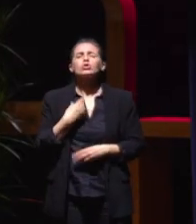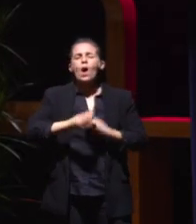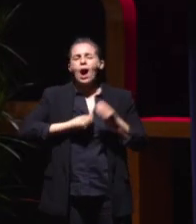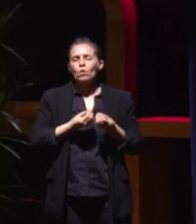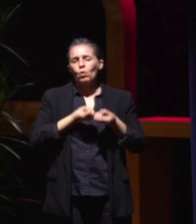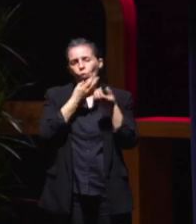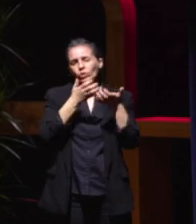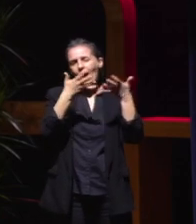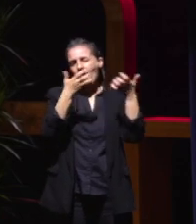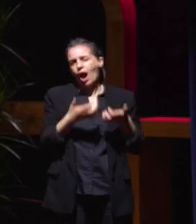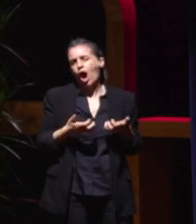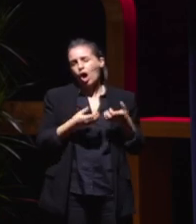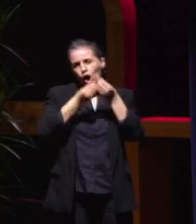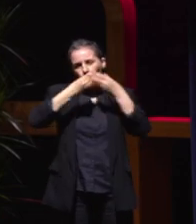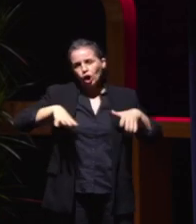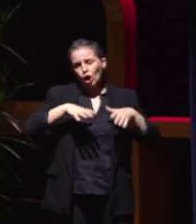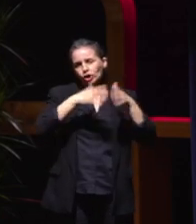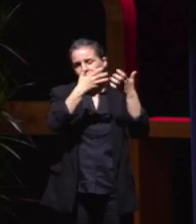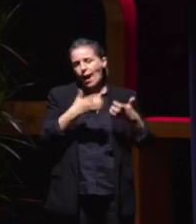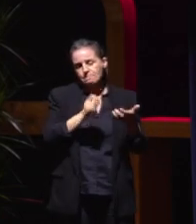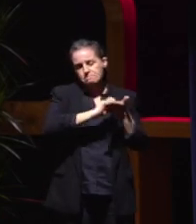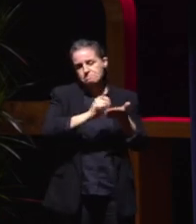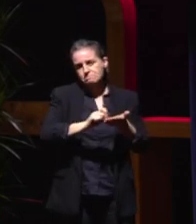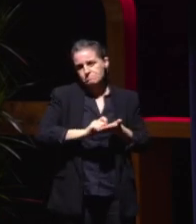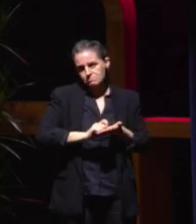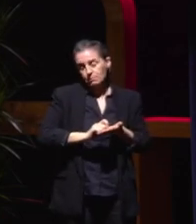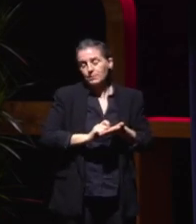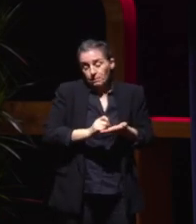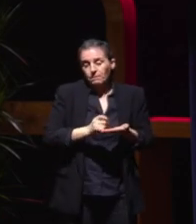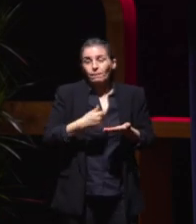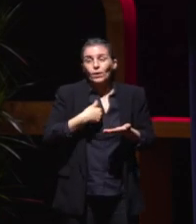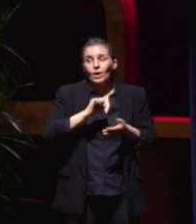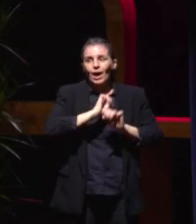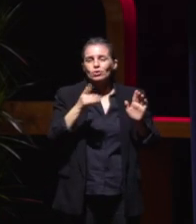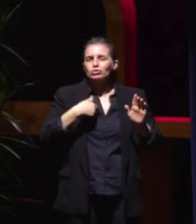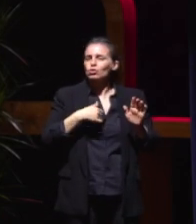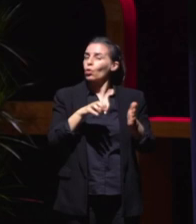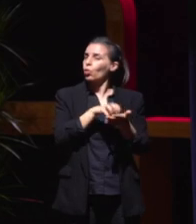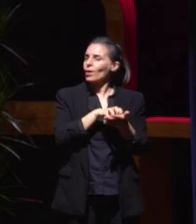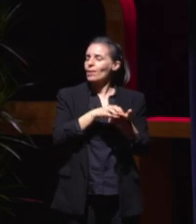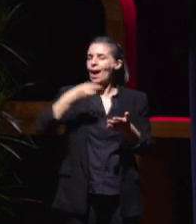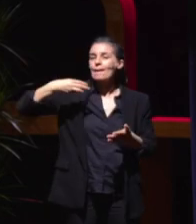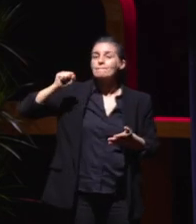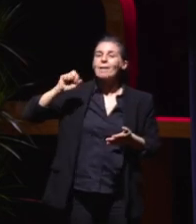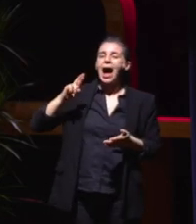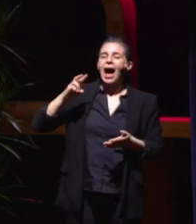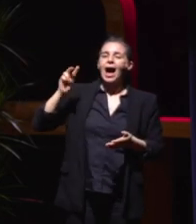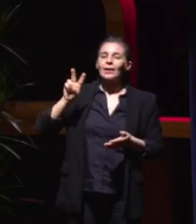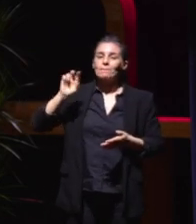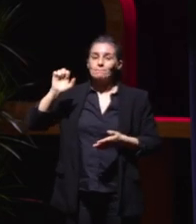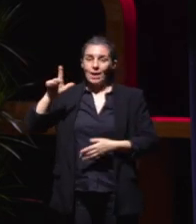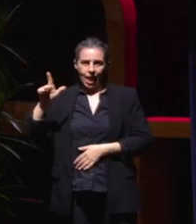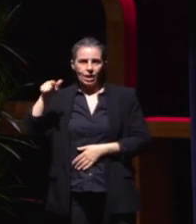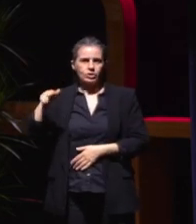informativa de balance en el camerino Y entonces claro yo cuestionaba que Marvel que no ha ganado un solo